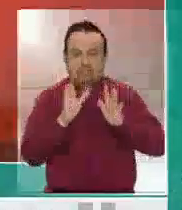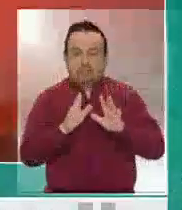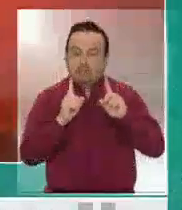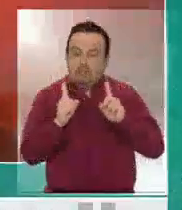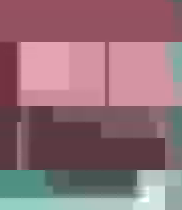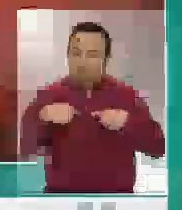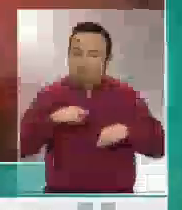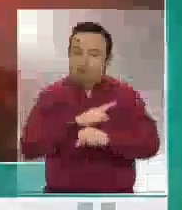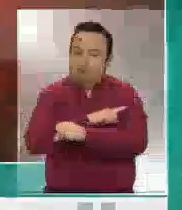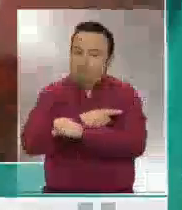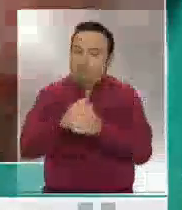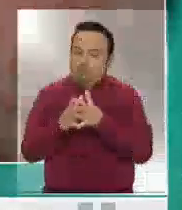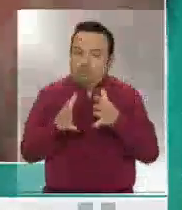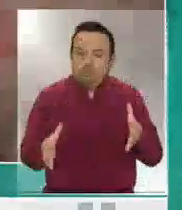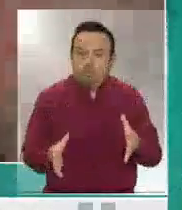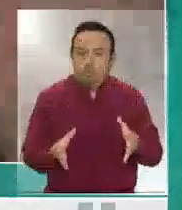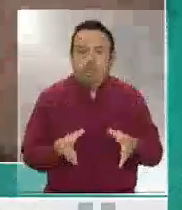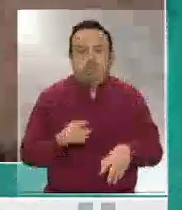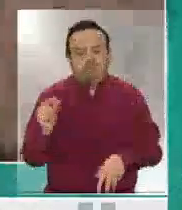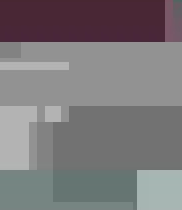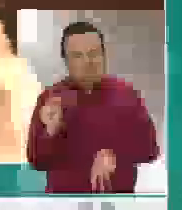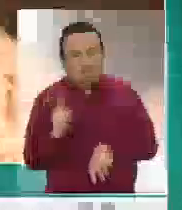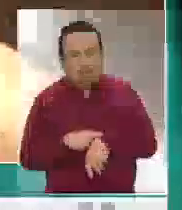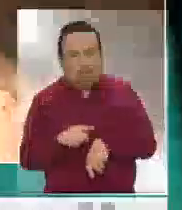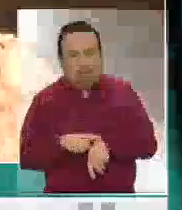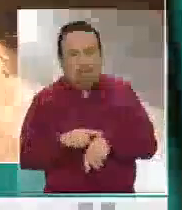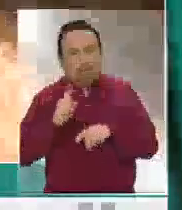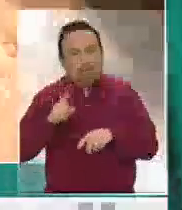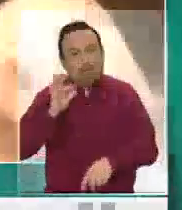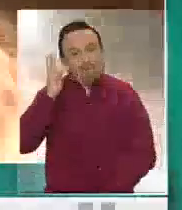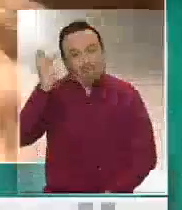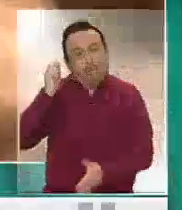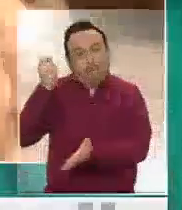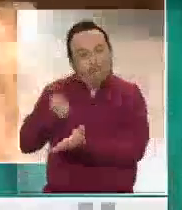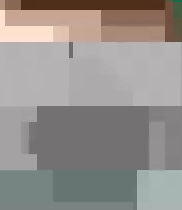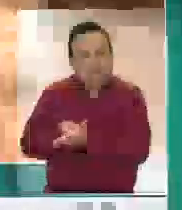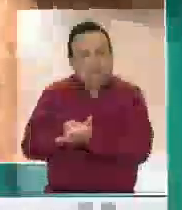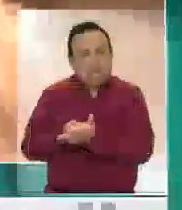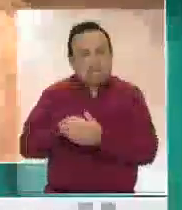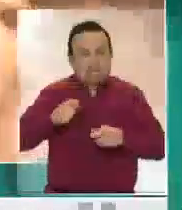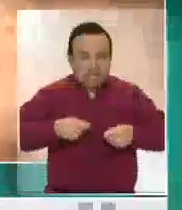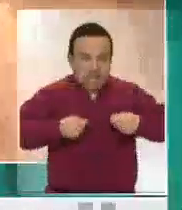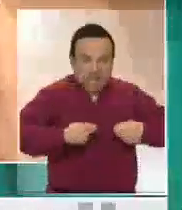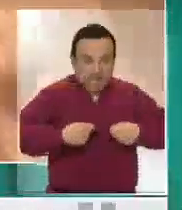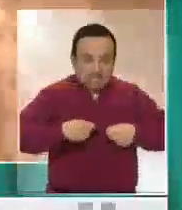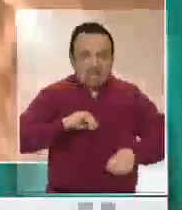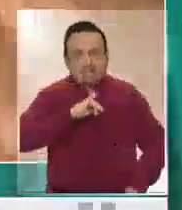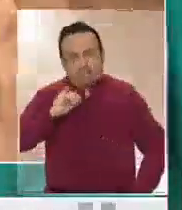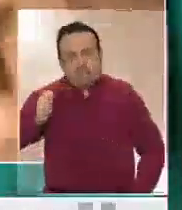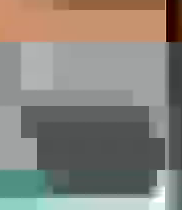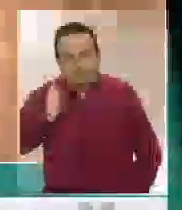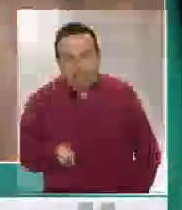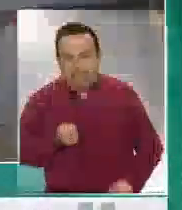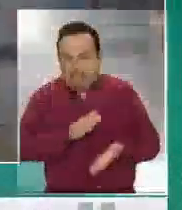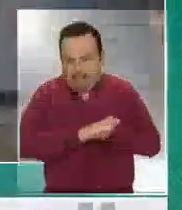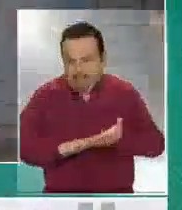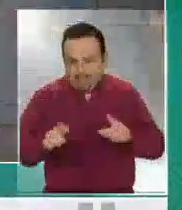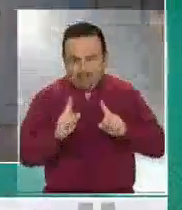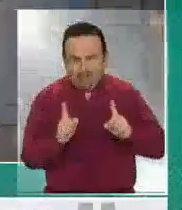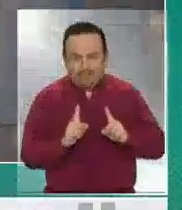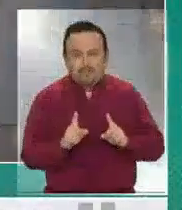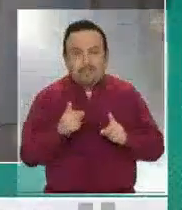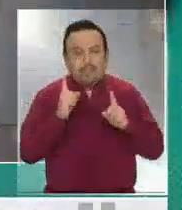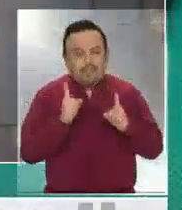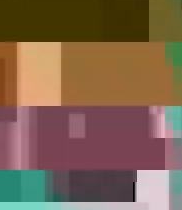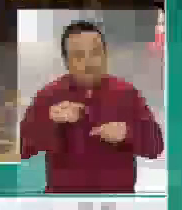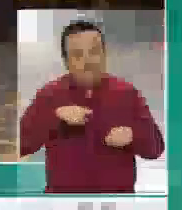hacer un esfuerzo muy grande. Va a ser transitorio, lo vamos a tener que pagar en el futuro. Lo que uno gasta hoy día se paga, la cosa no es gratis. Pero lo que